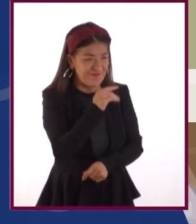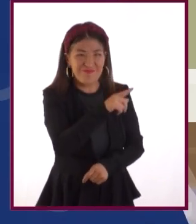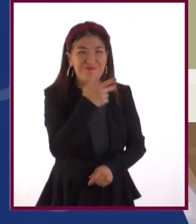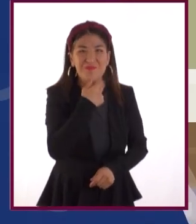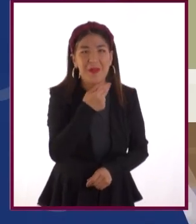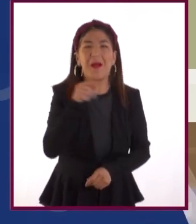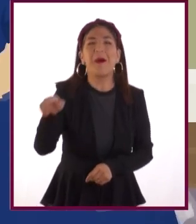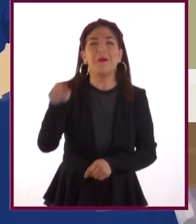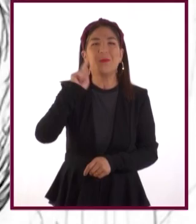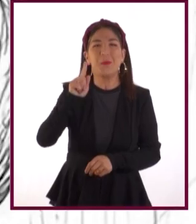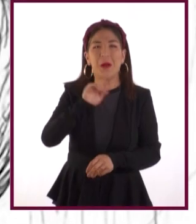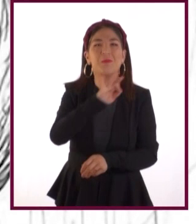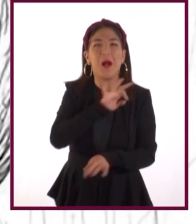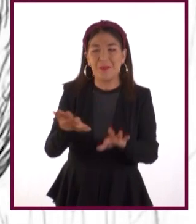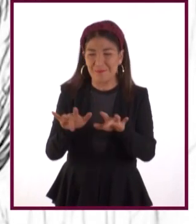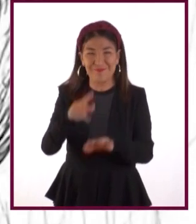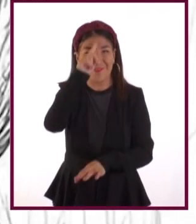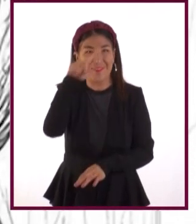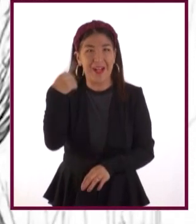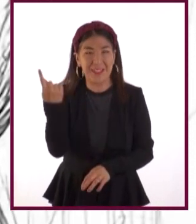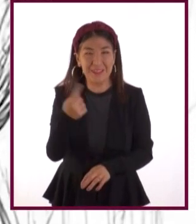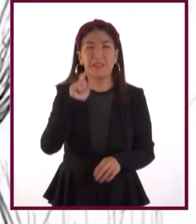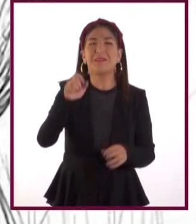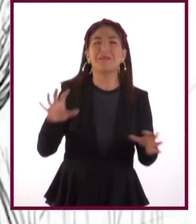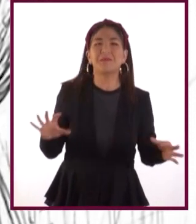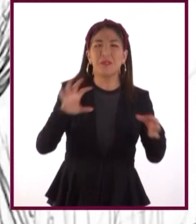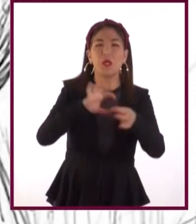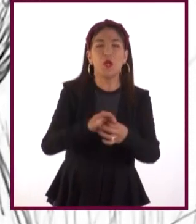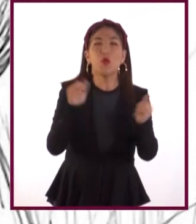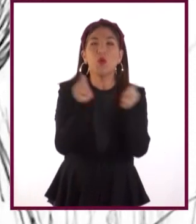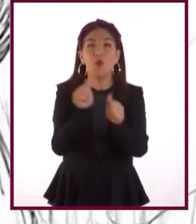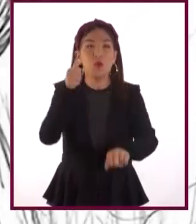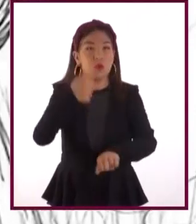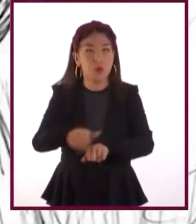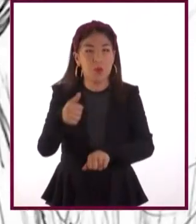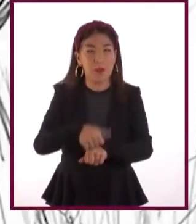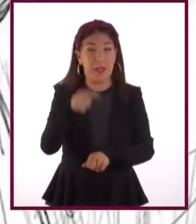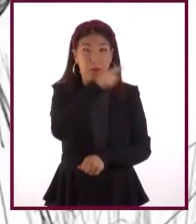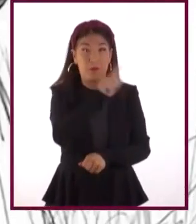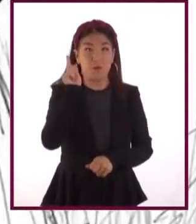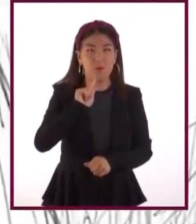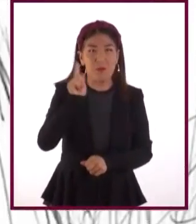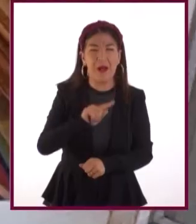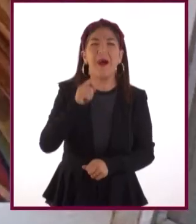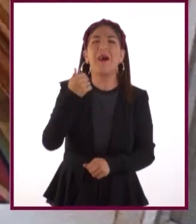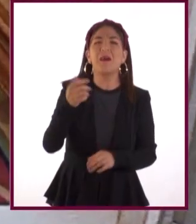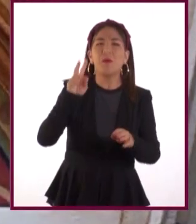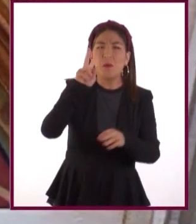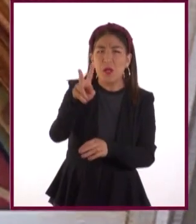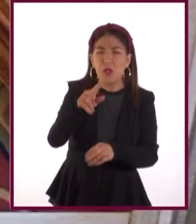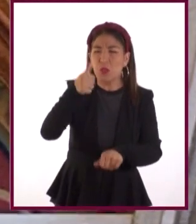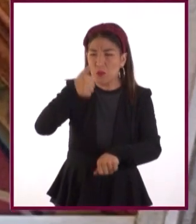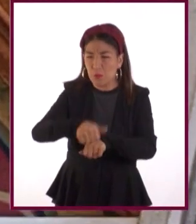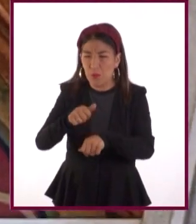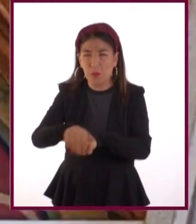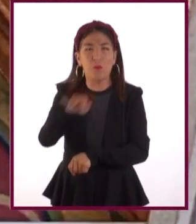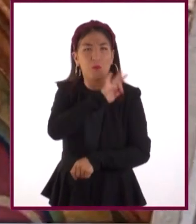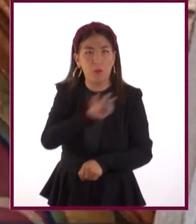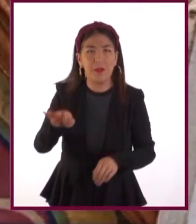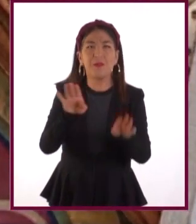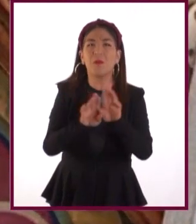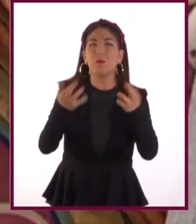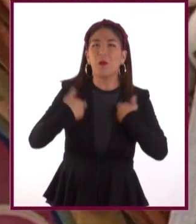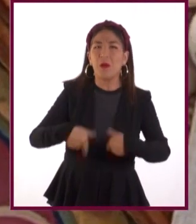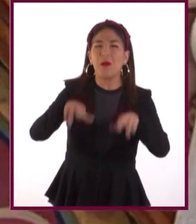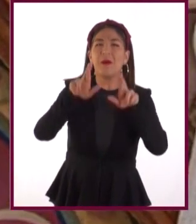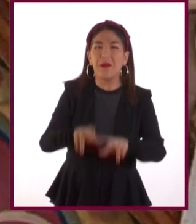que Babbage no pudo. Mientras que las máquinas de Babbage estaban relacionadas con los números, Ada pudo ver que los números